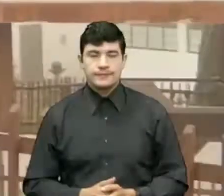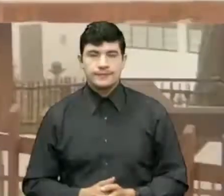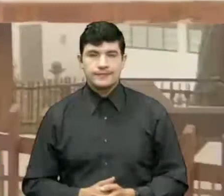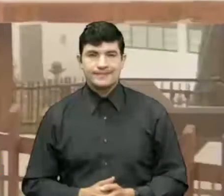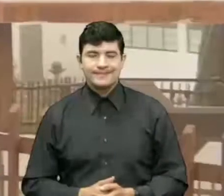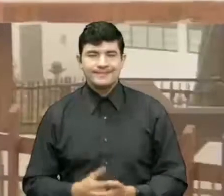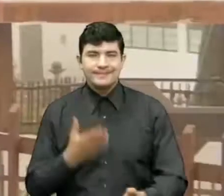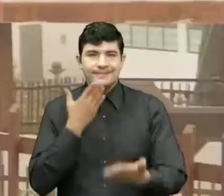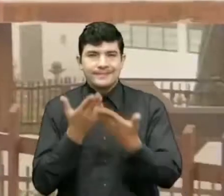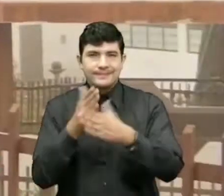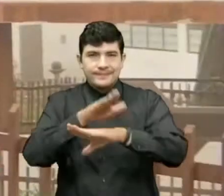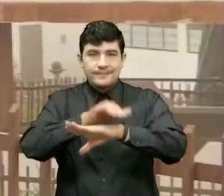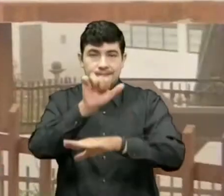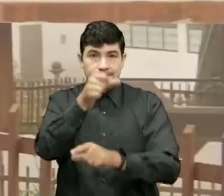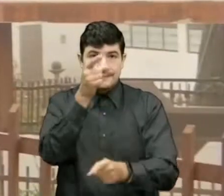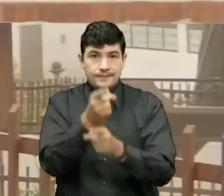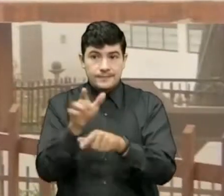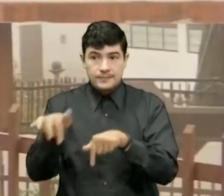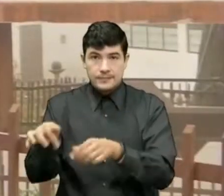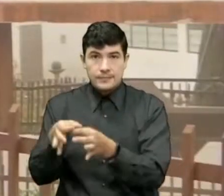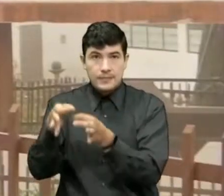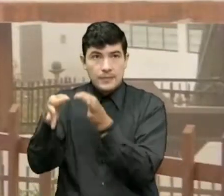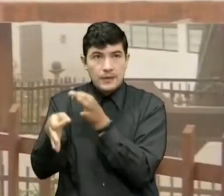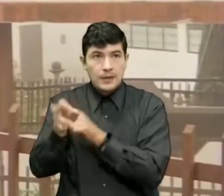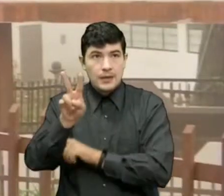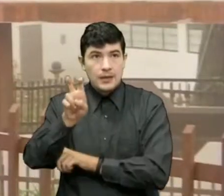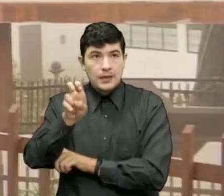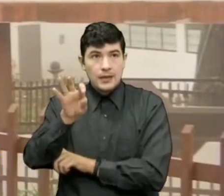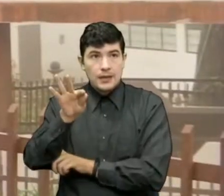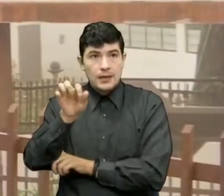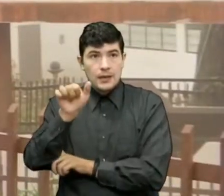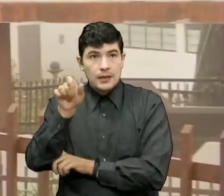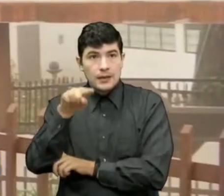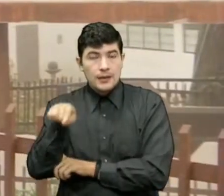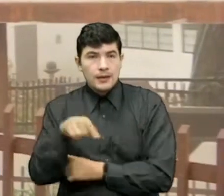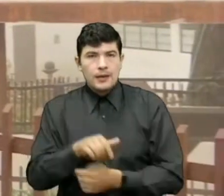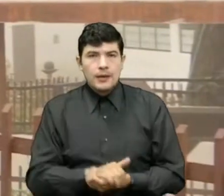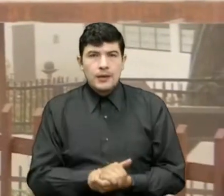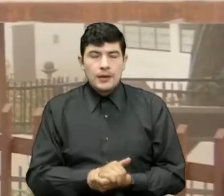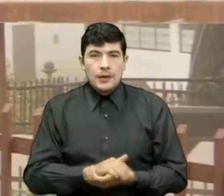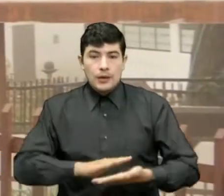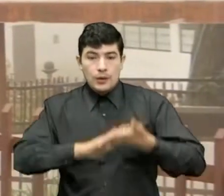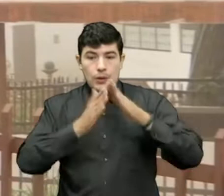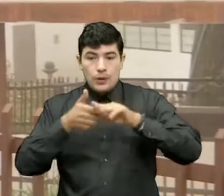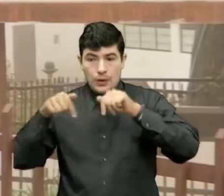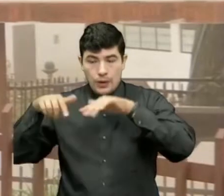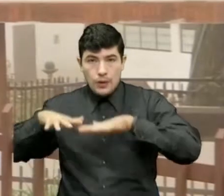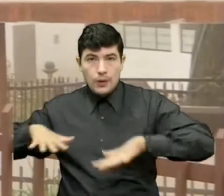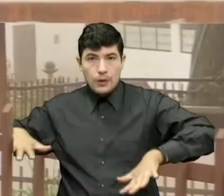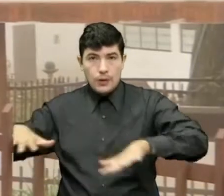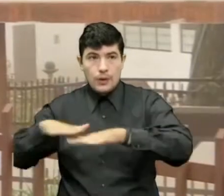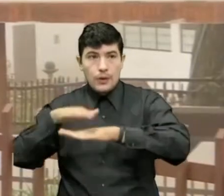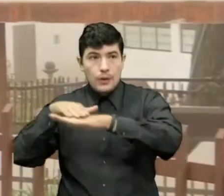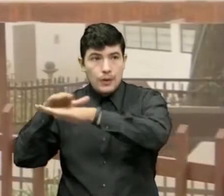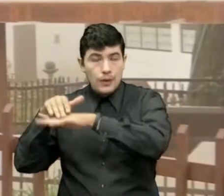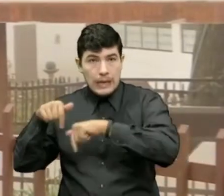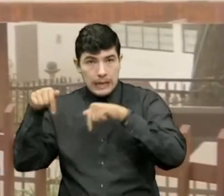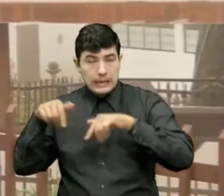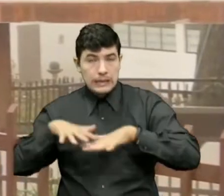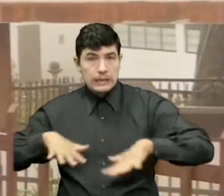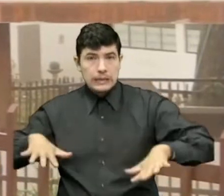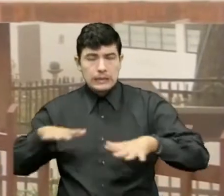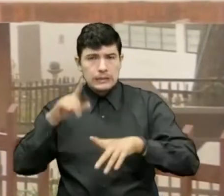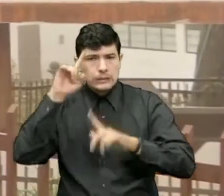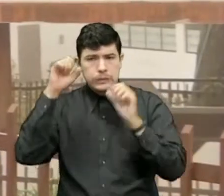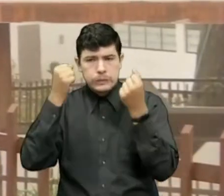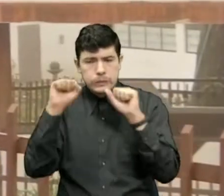¿Qué tal? Cordial saludo desde el municipio de Betas. Pues la comunidad de esta localidad en Soto Norte está bastante preocupada